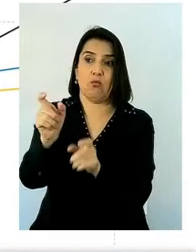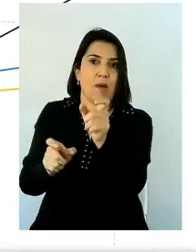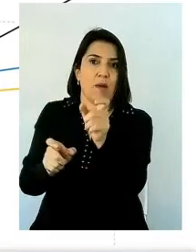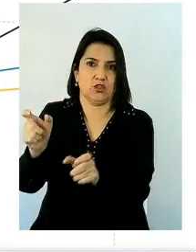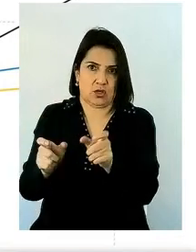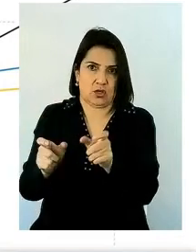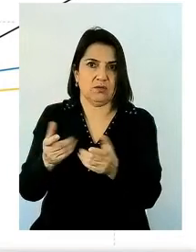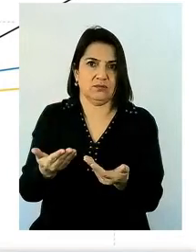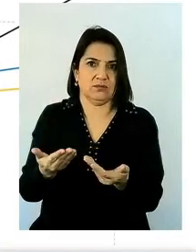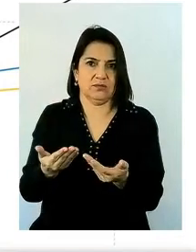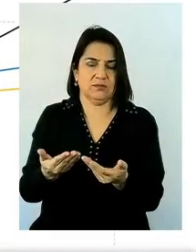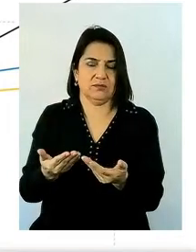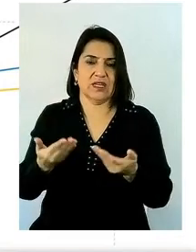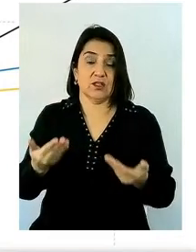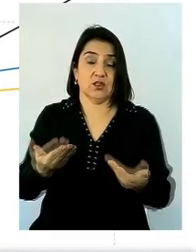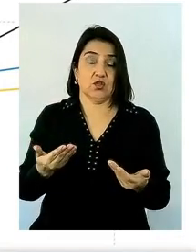en